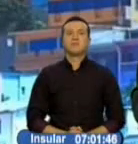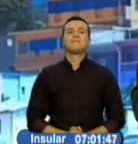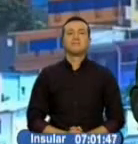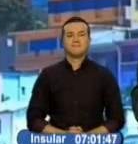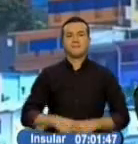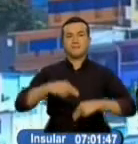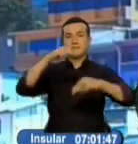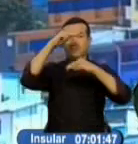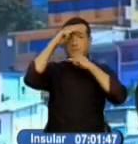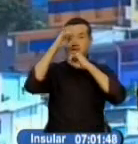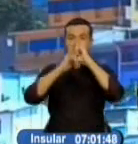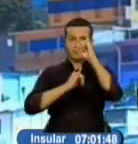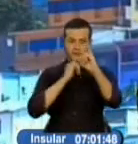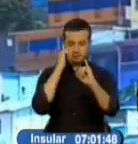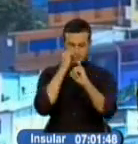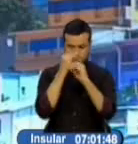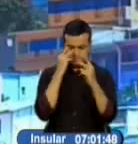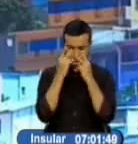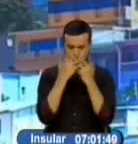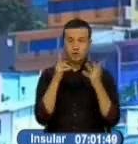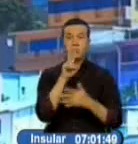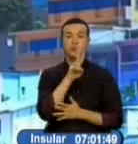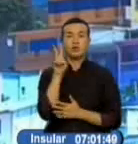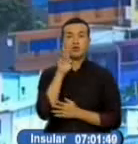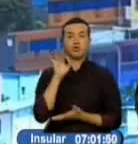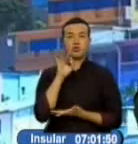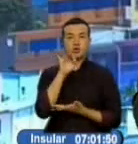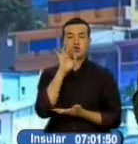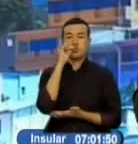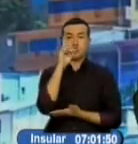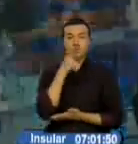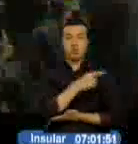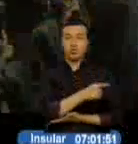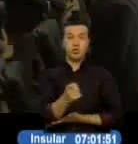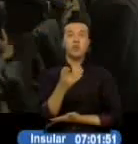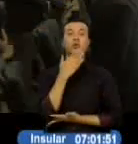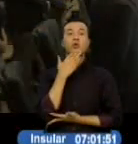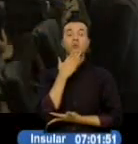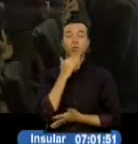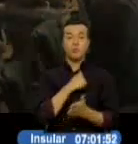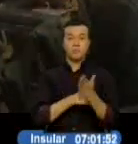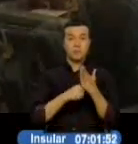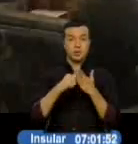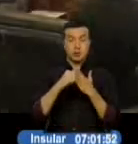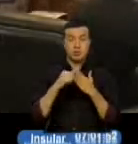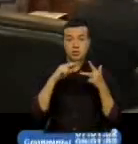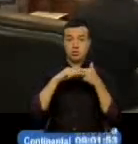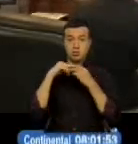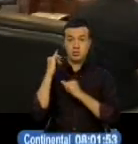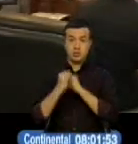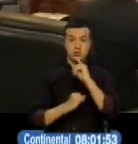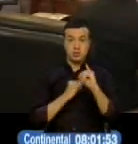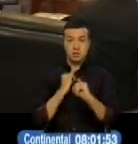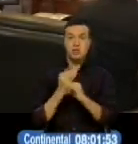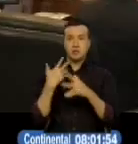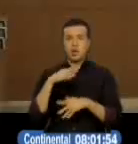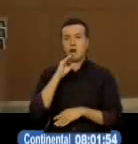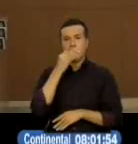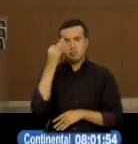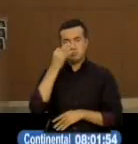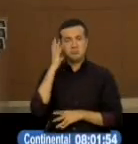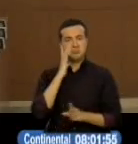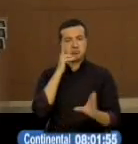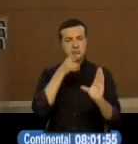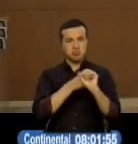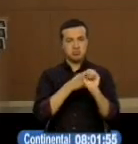Vamos con noticias fuera de nuestras fronteras. 22 delegaciones, 18 de ellas conformadas por ministros de Relaciones Exteriores, confirmaron su asistencia